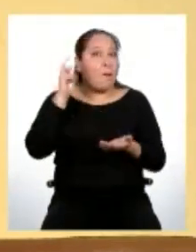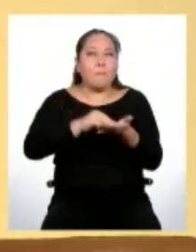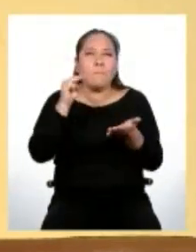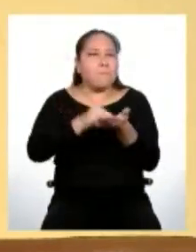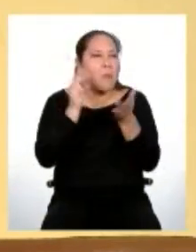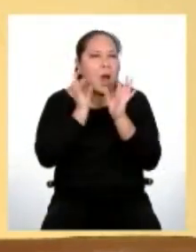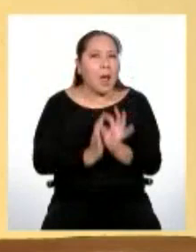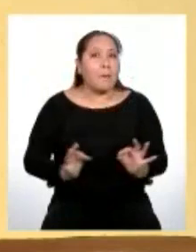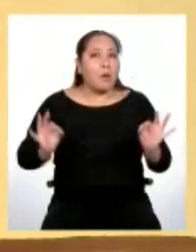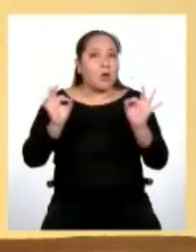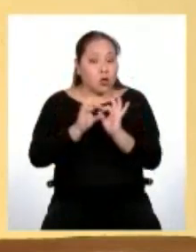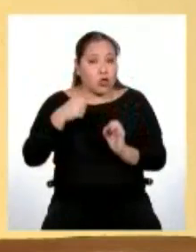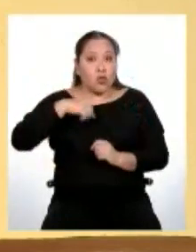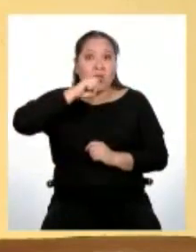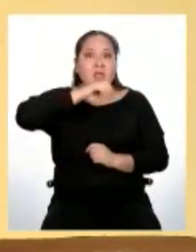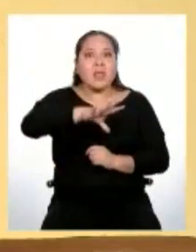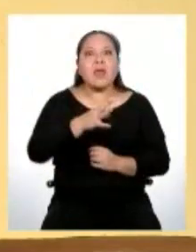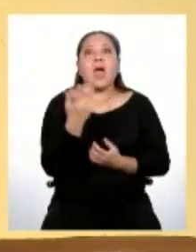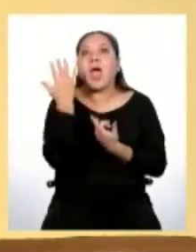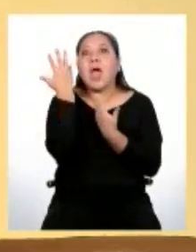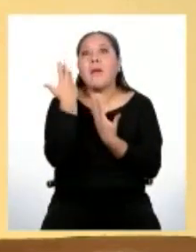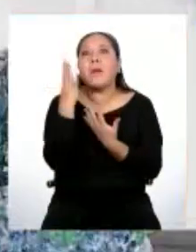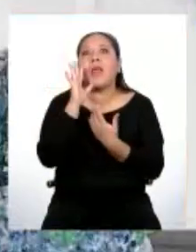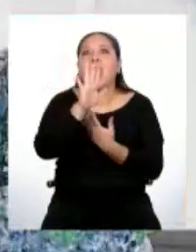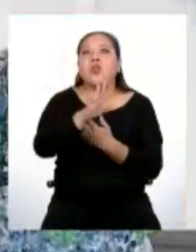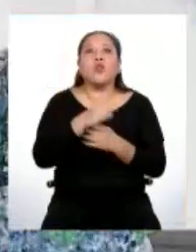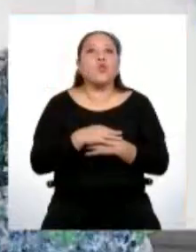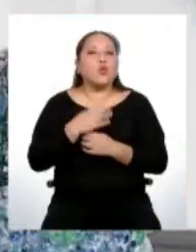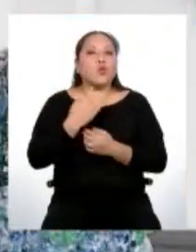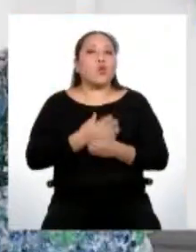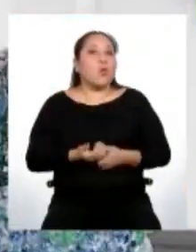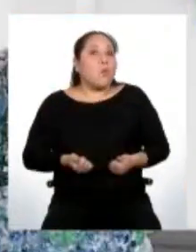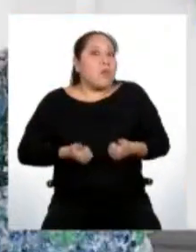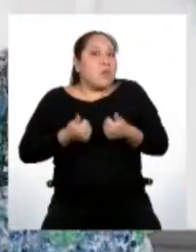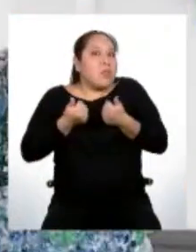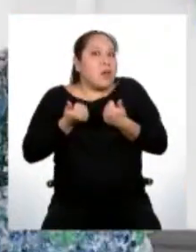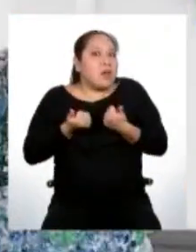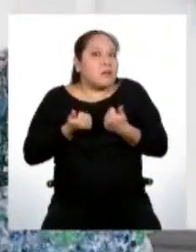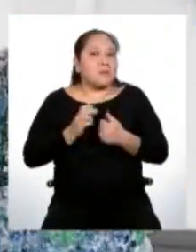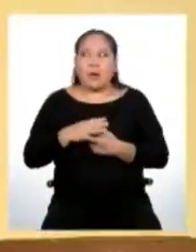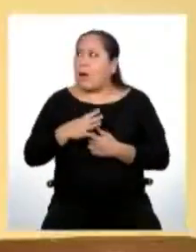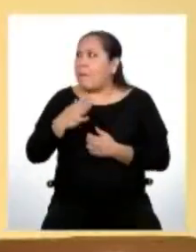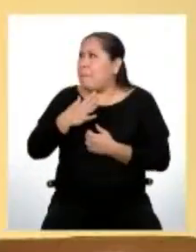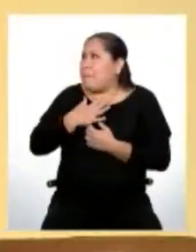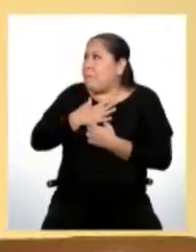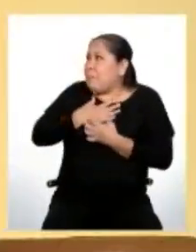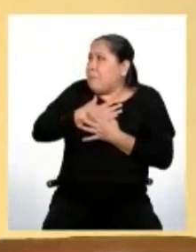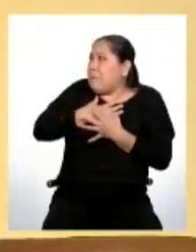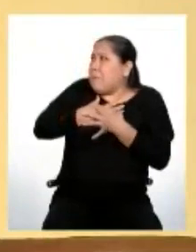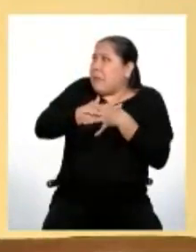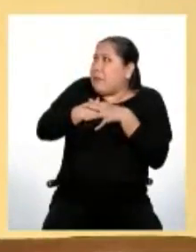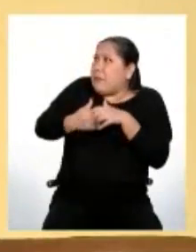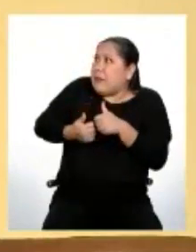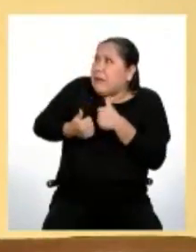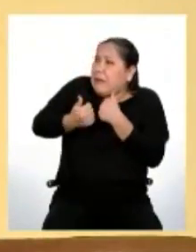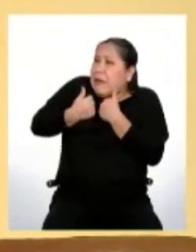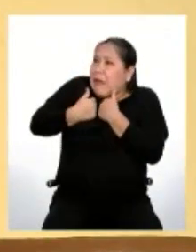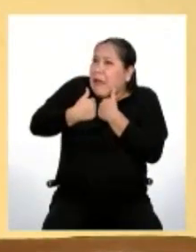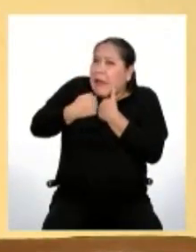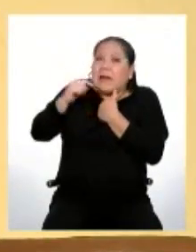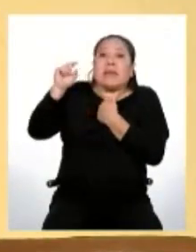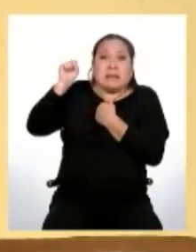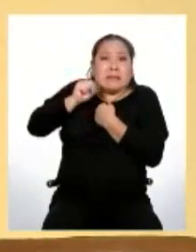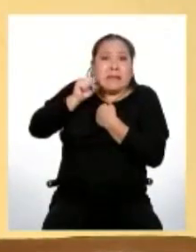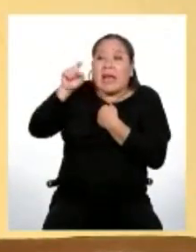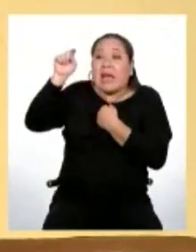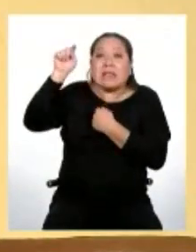planeta. Yo te dije que tenías que esperar a tu destino. ¿Mi destino? Sí, tu destino es ella. Une